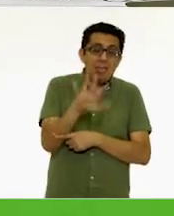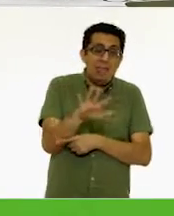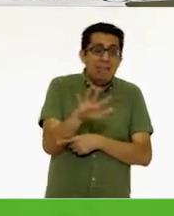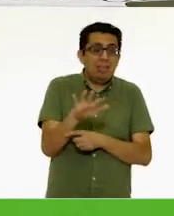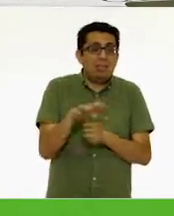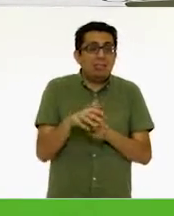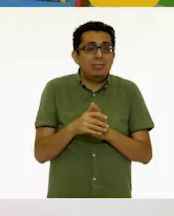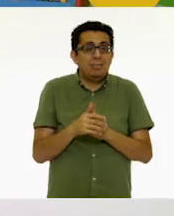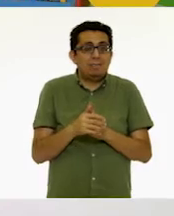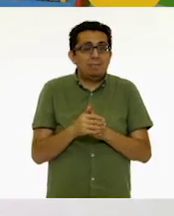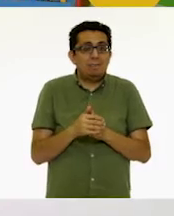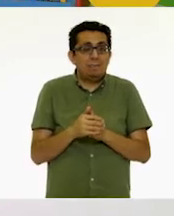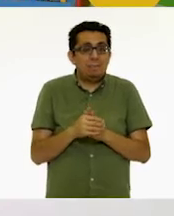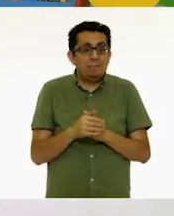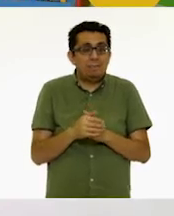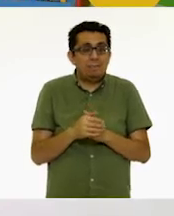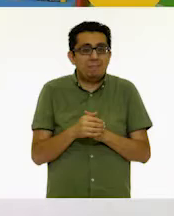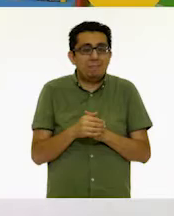diez.